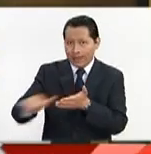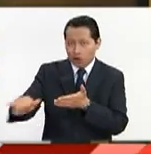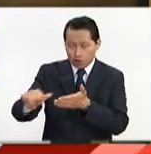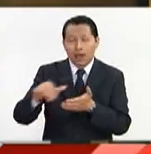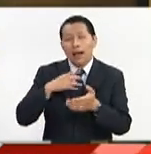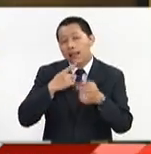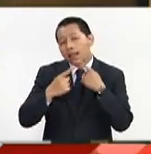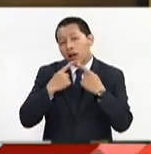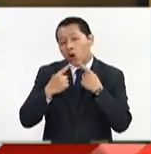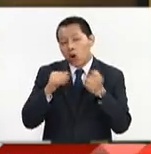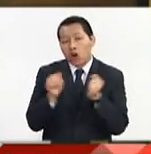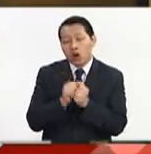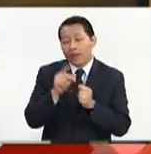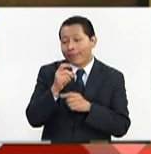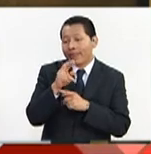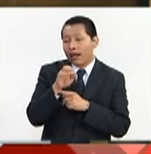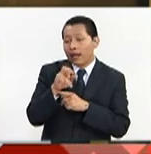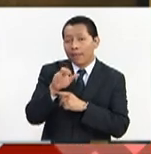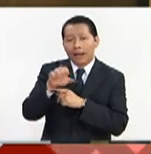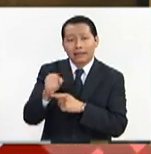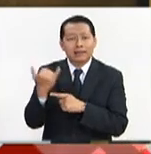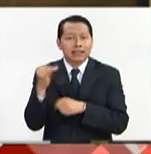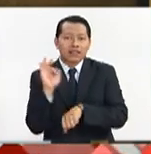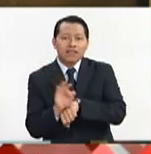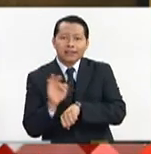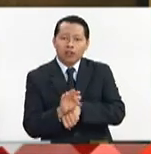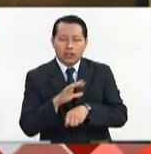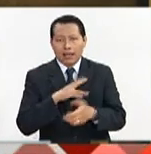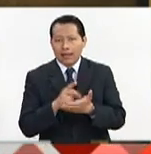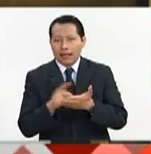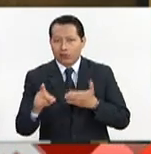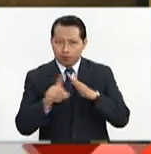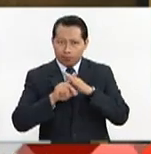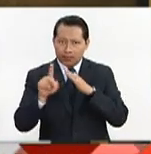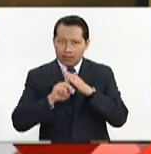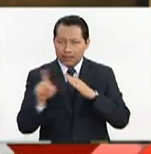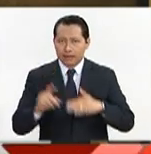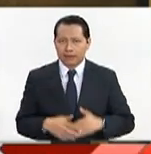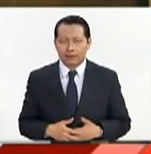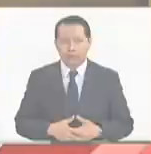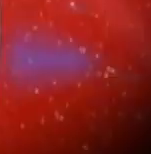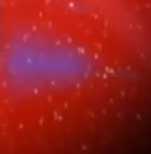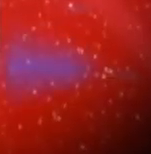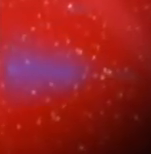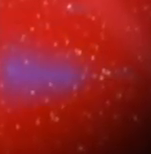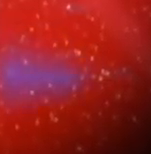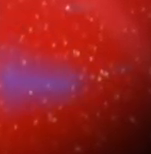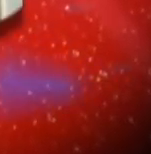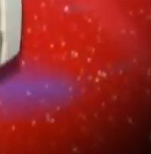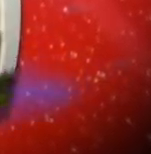a dialogar con Dreamers y defensores de los derechos de migrantes.